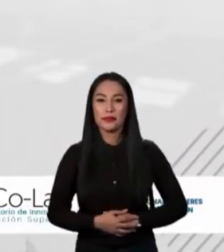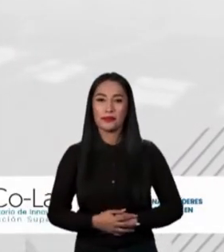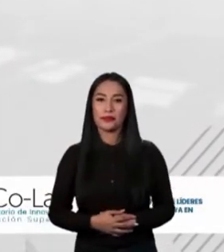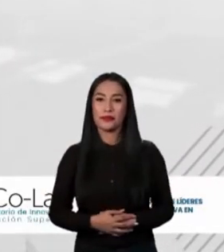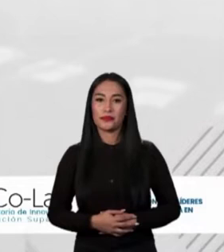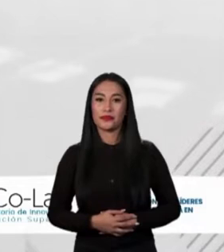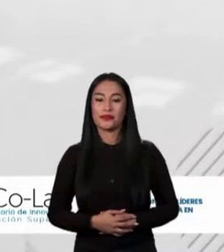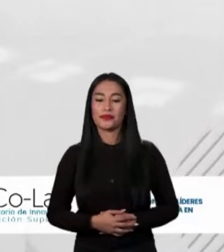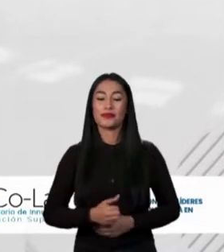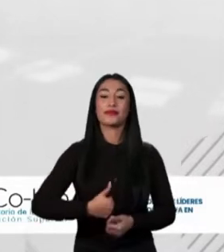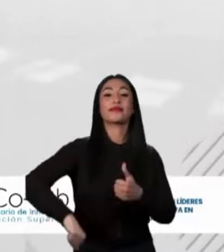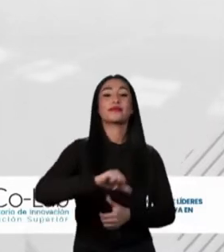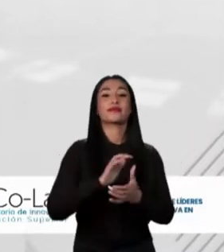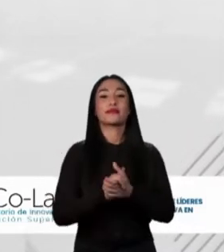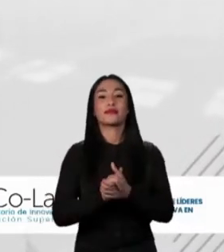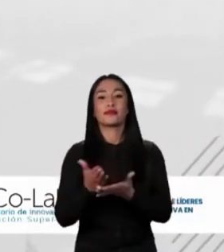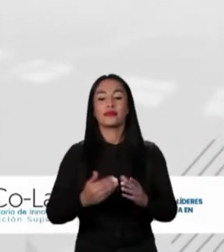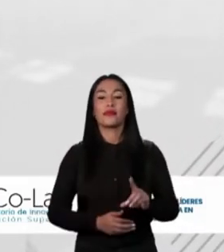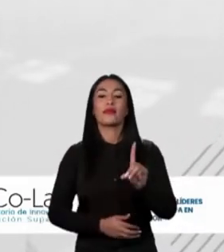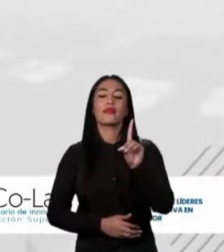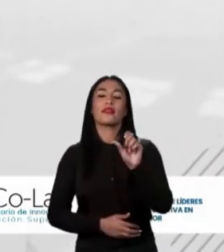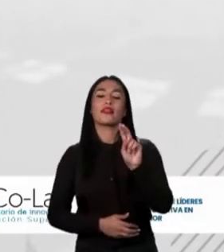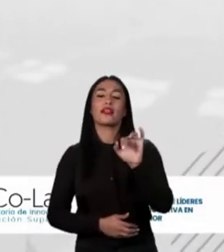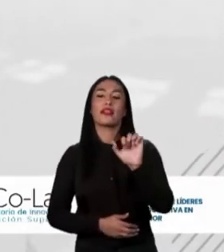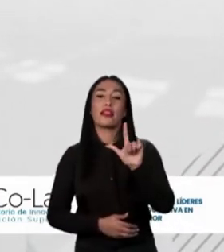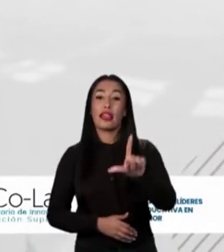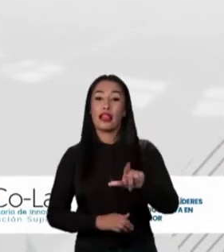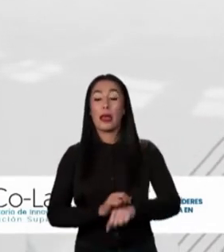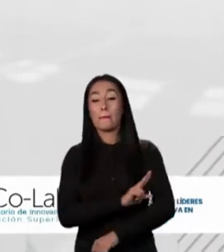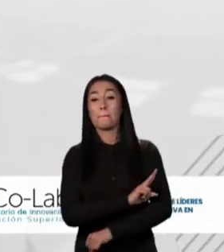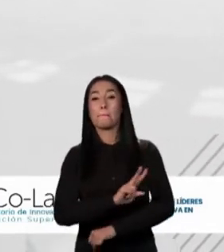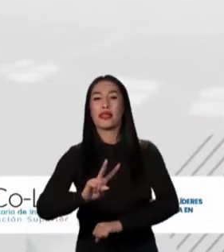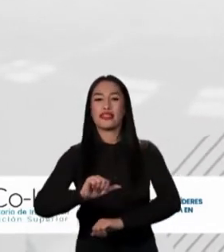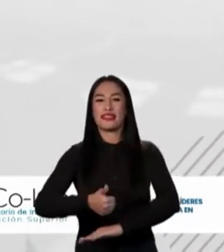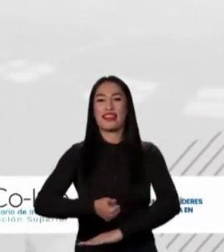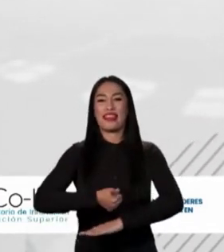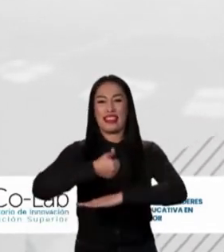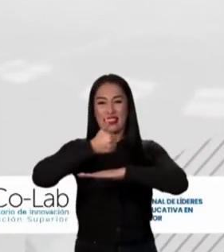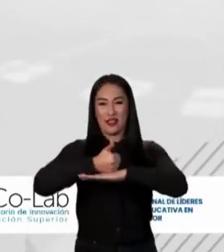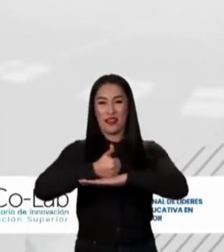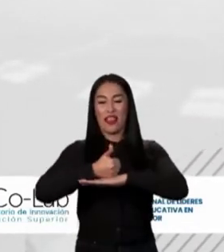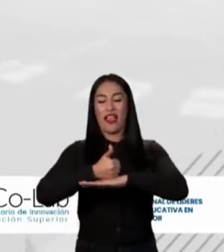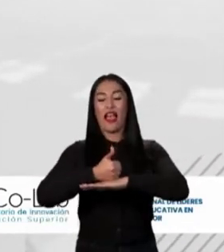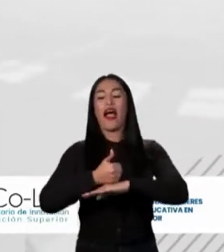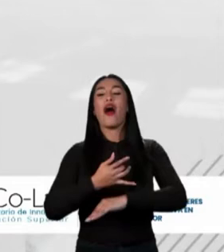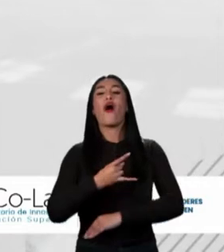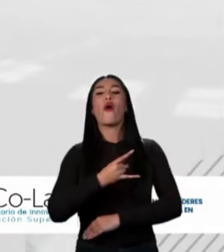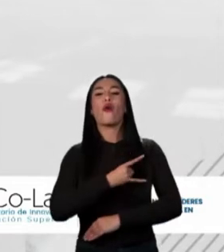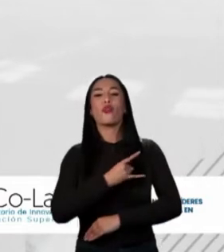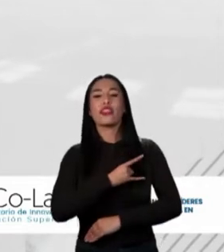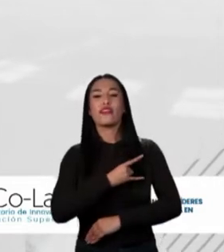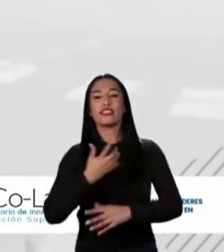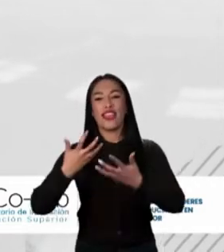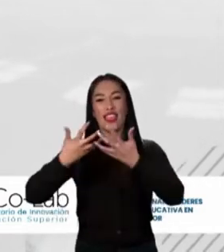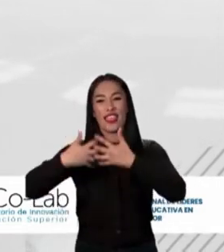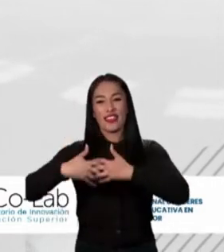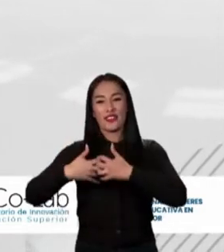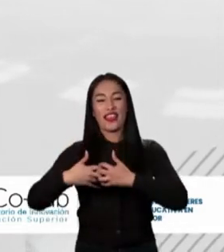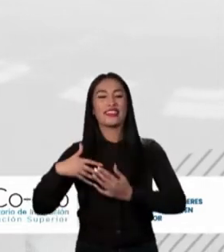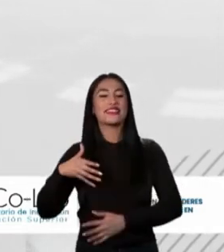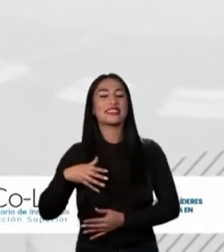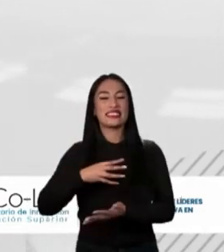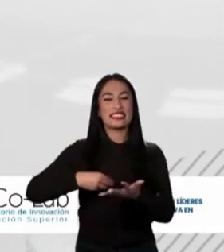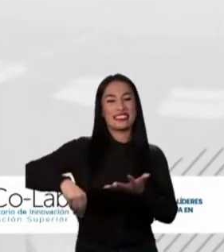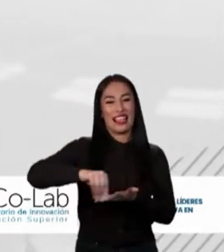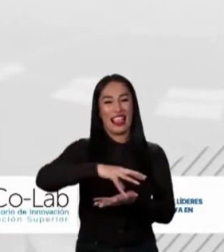saludamos a daniel alfonso cierra bueno vicerrector académico de la universidad industrial de santander institución